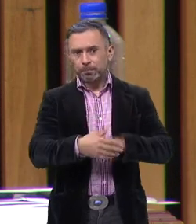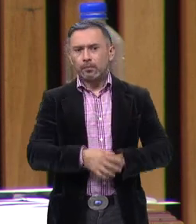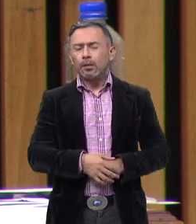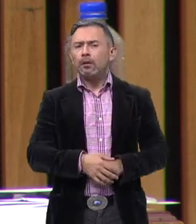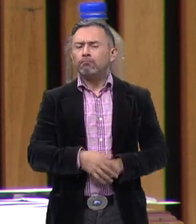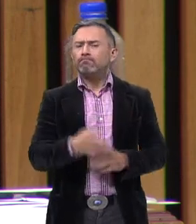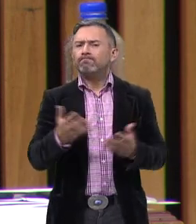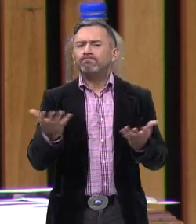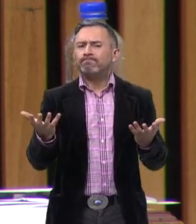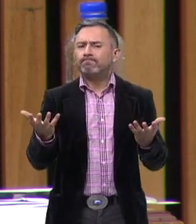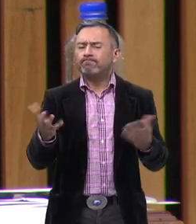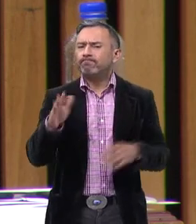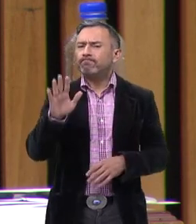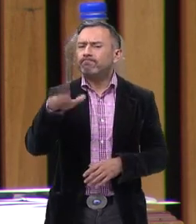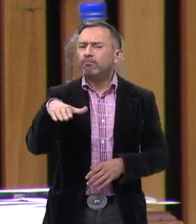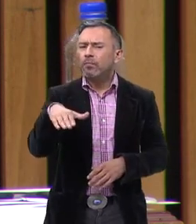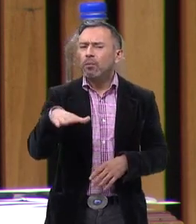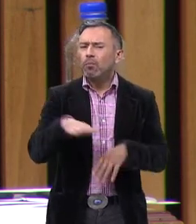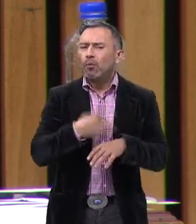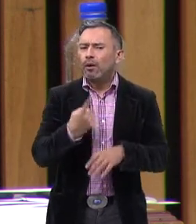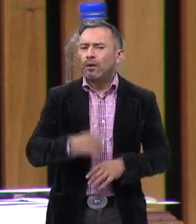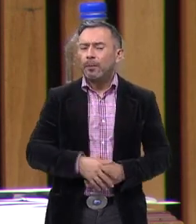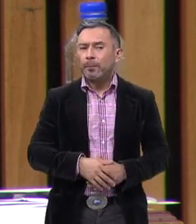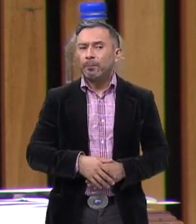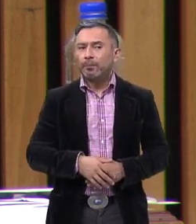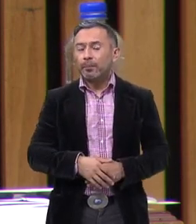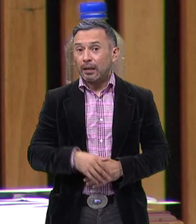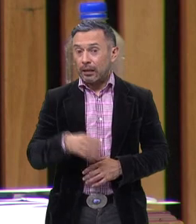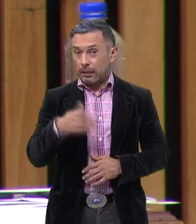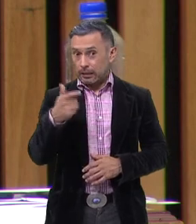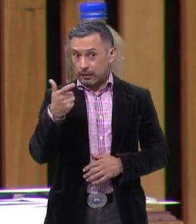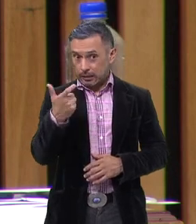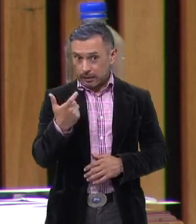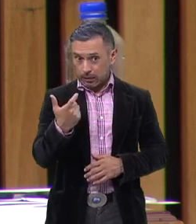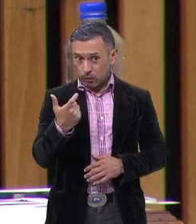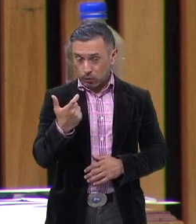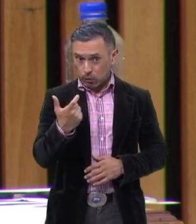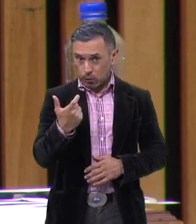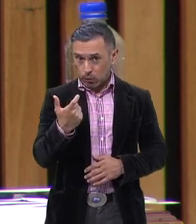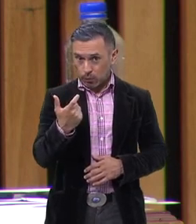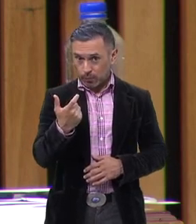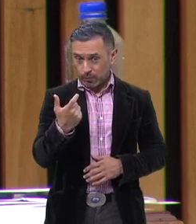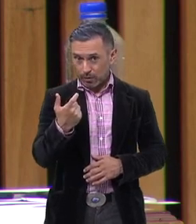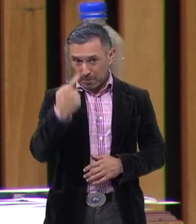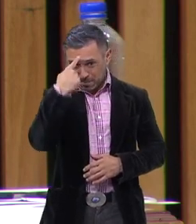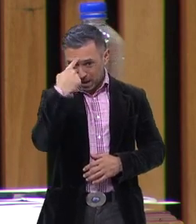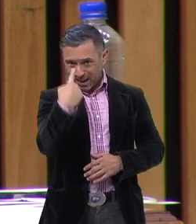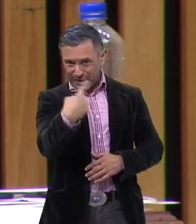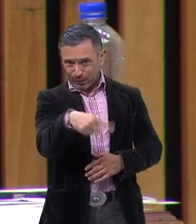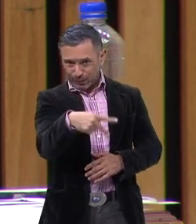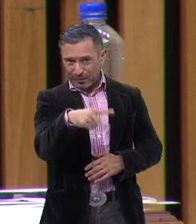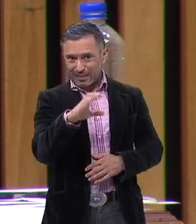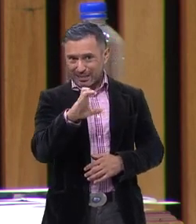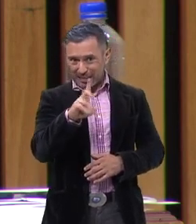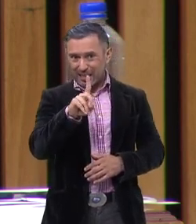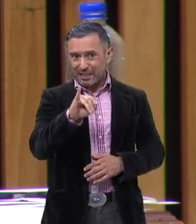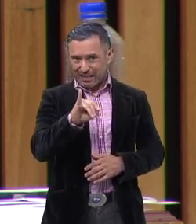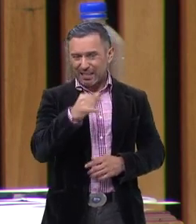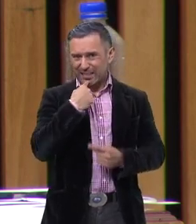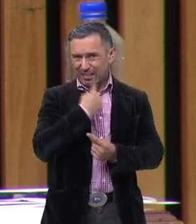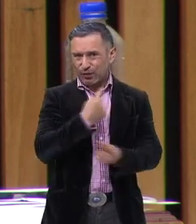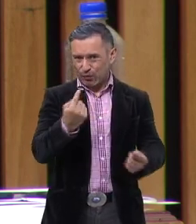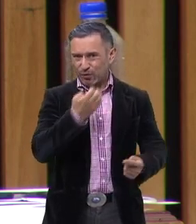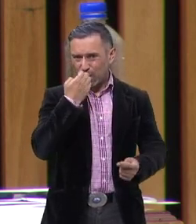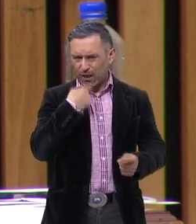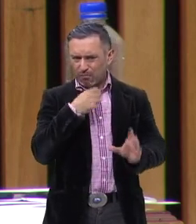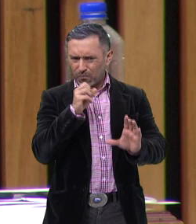qué de dinero que está destinado al cendi hay casi